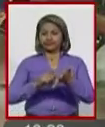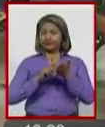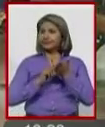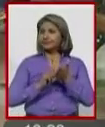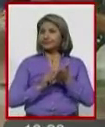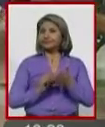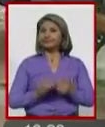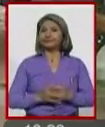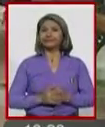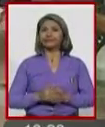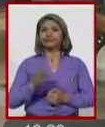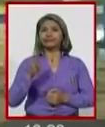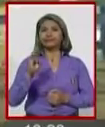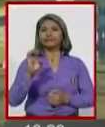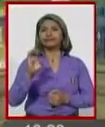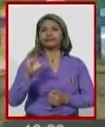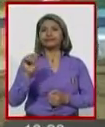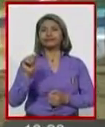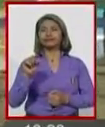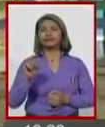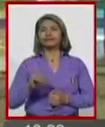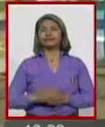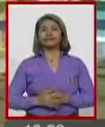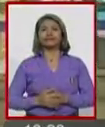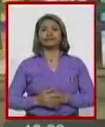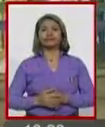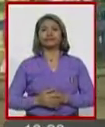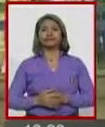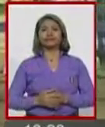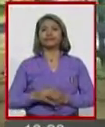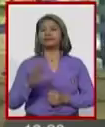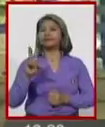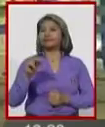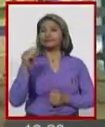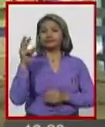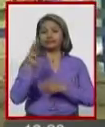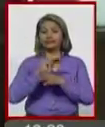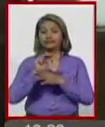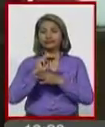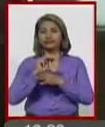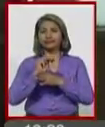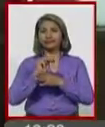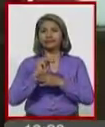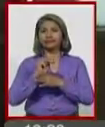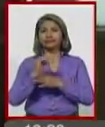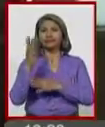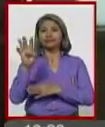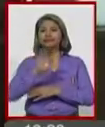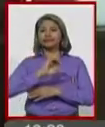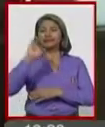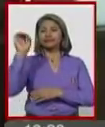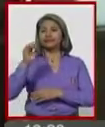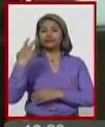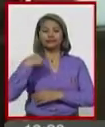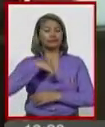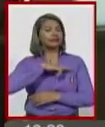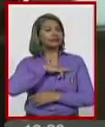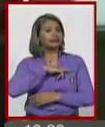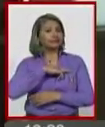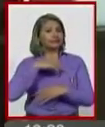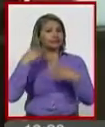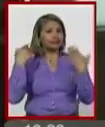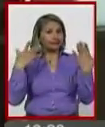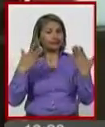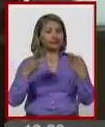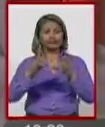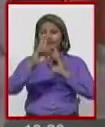exigencia de las becas, que eso no los toma en cuenta el ministerio. Ese 4% nosotros